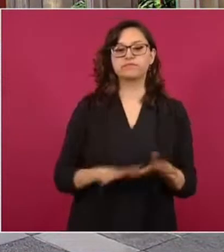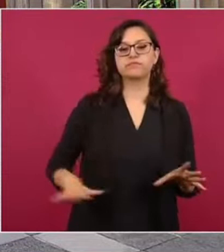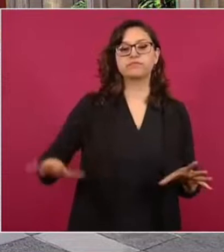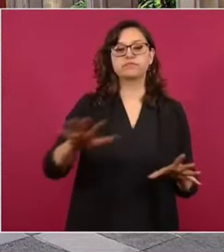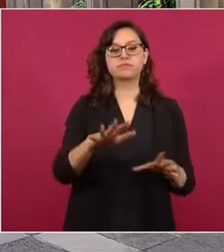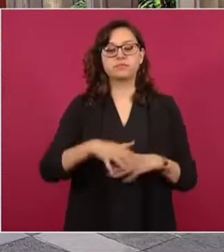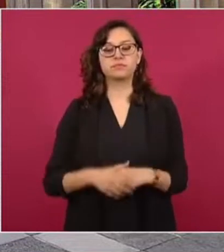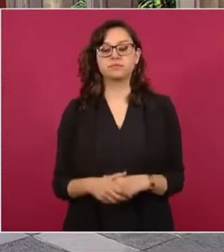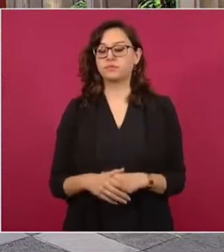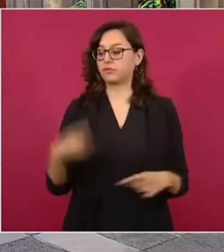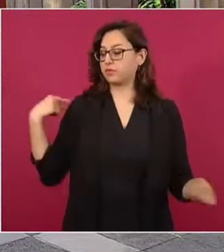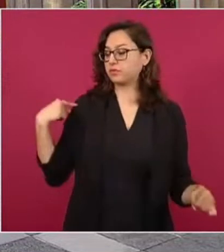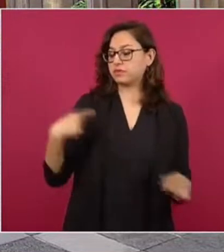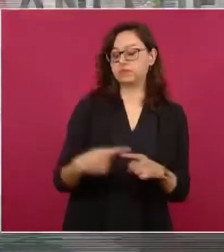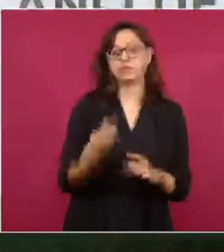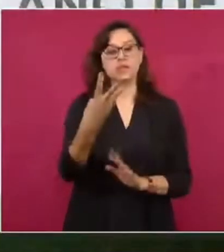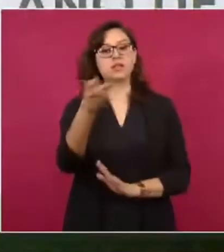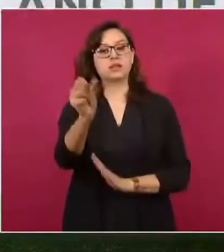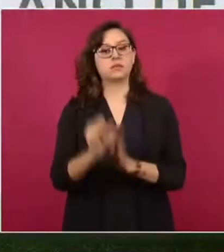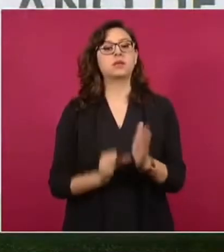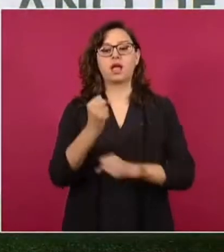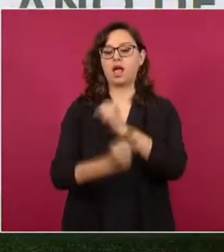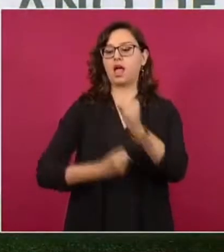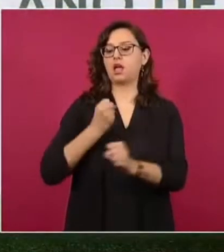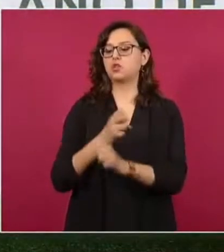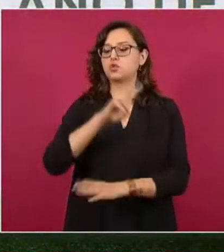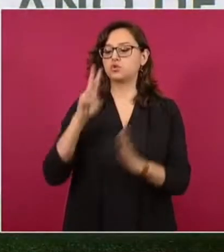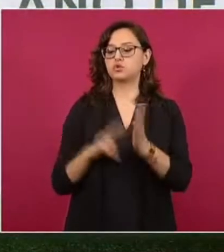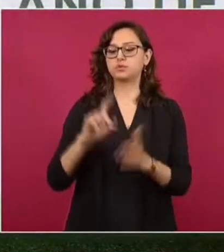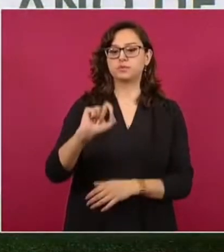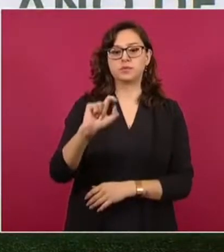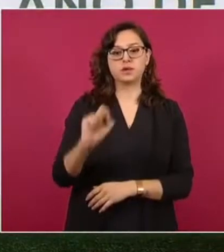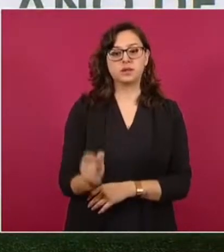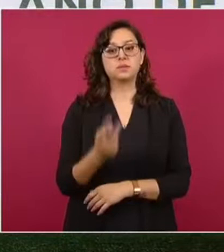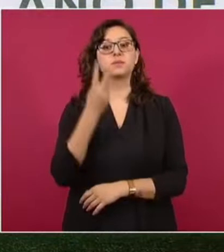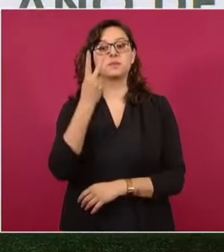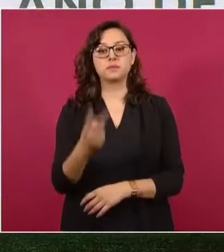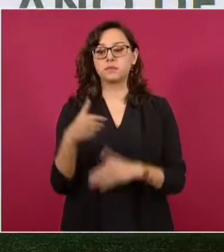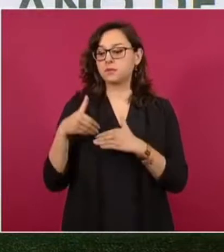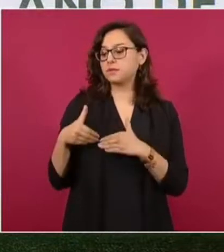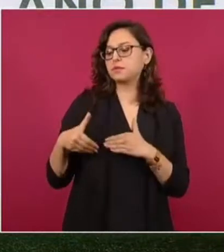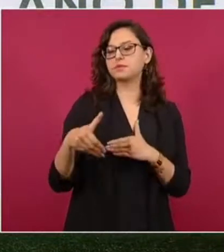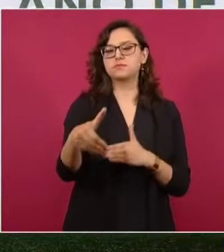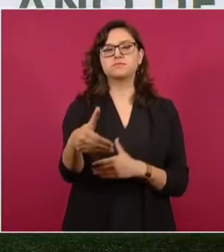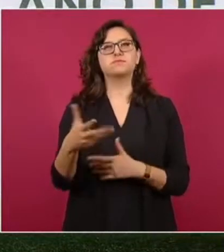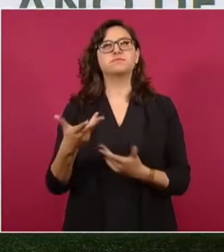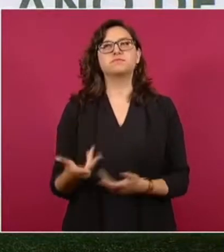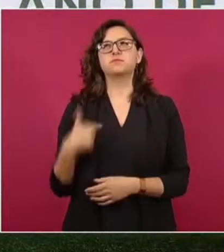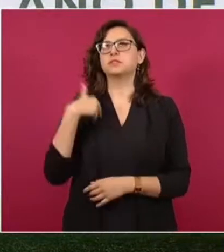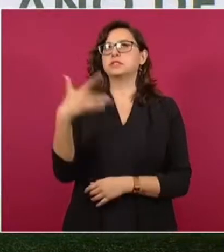2022, lo más significativo ha sido, para bien,